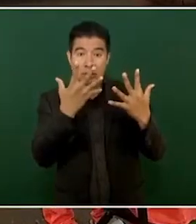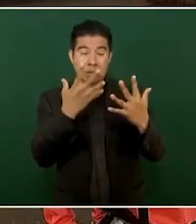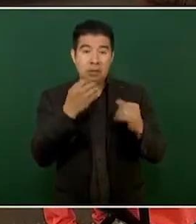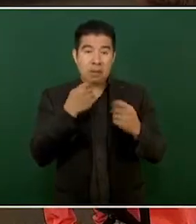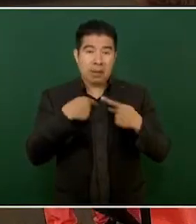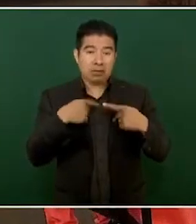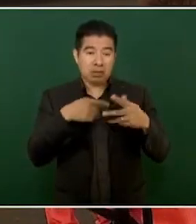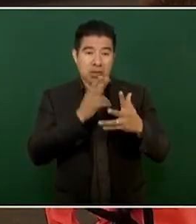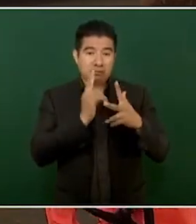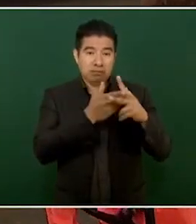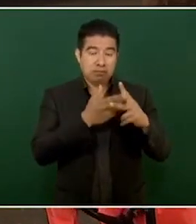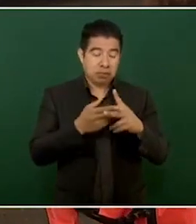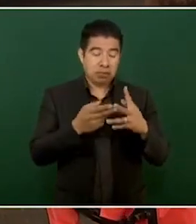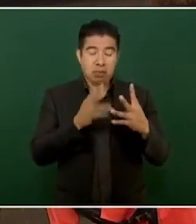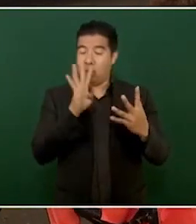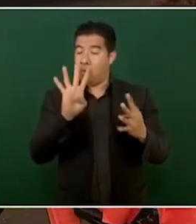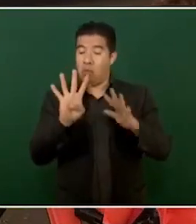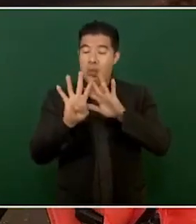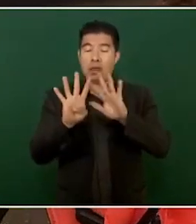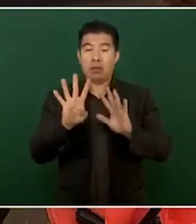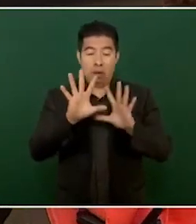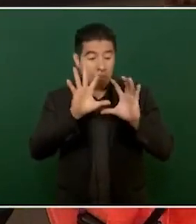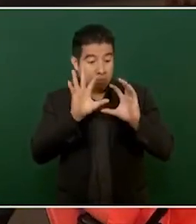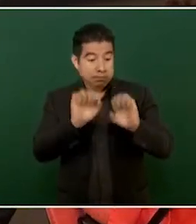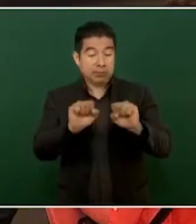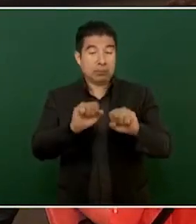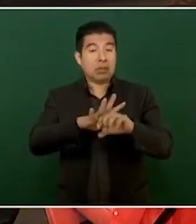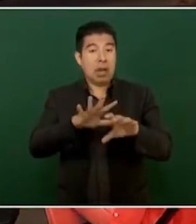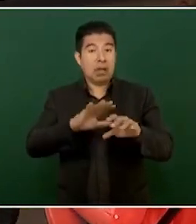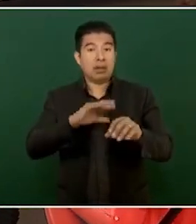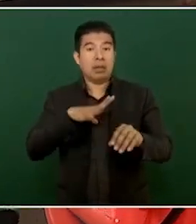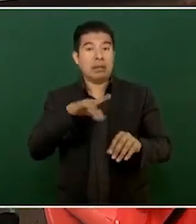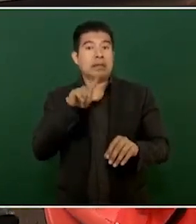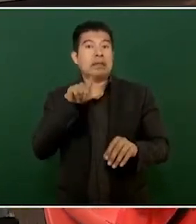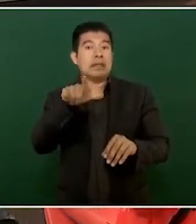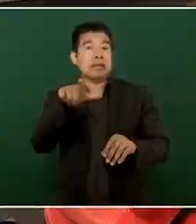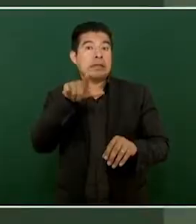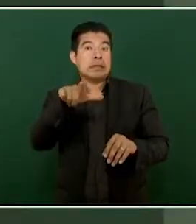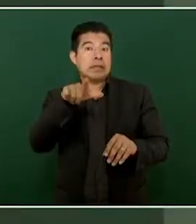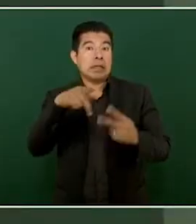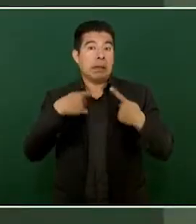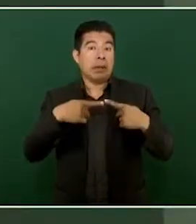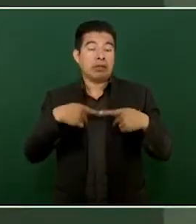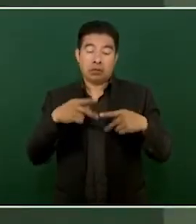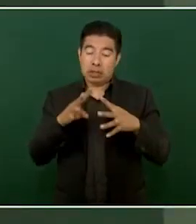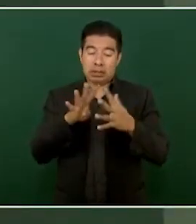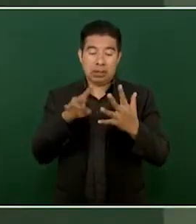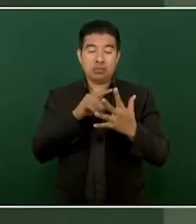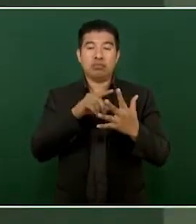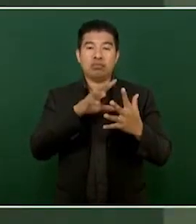de 5 homicidios a periodistas, 17 detenidos.